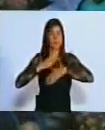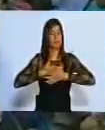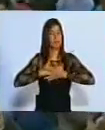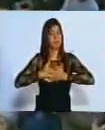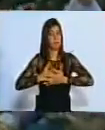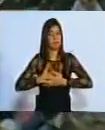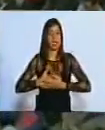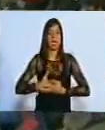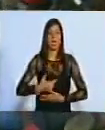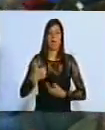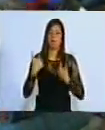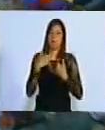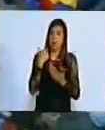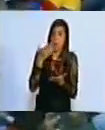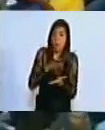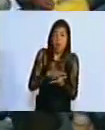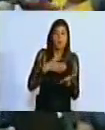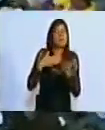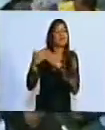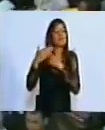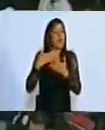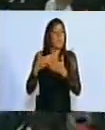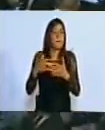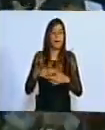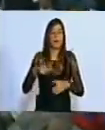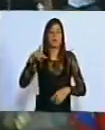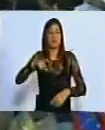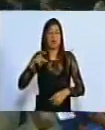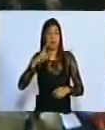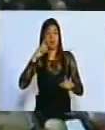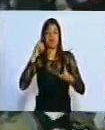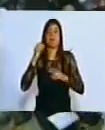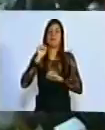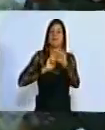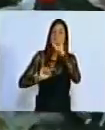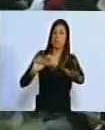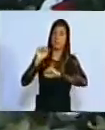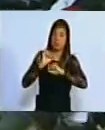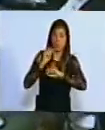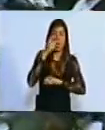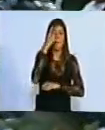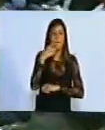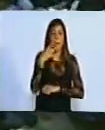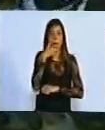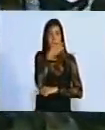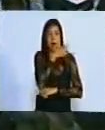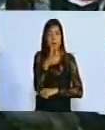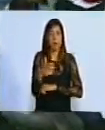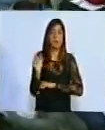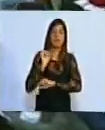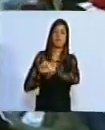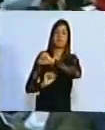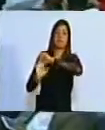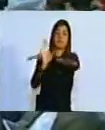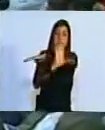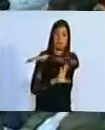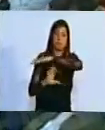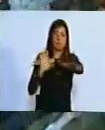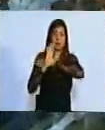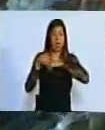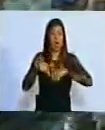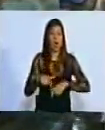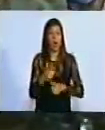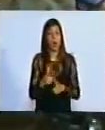si tenemos que darla, si fuera necesario, para defender al pueblo venezolano. Y como esa gesta independentista,